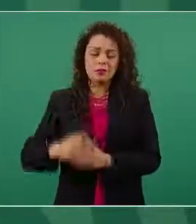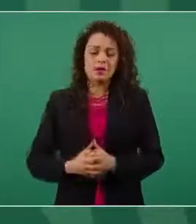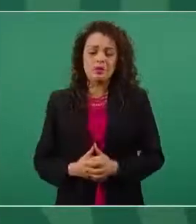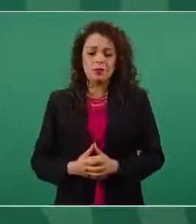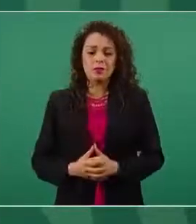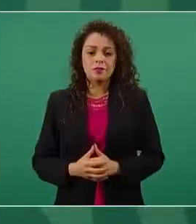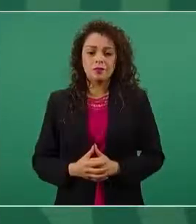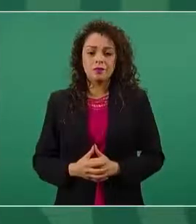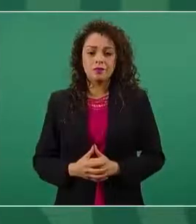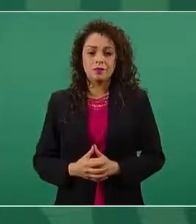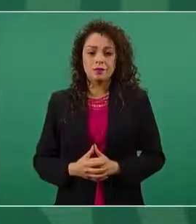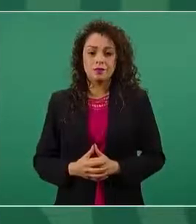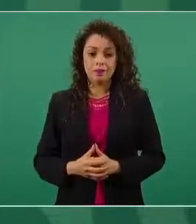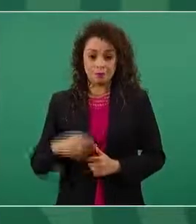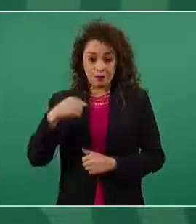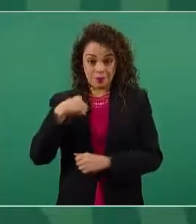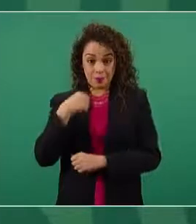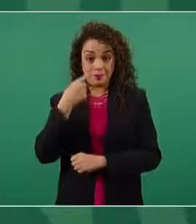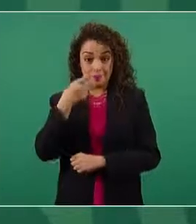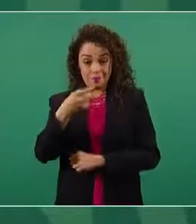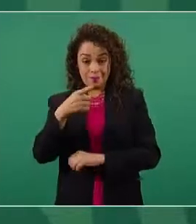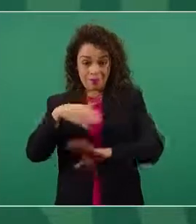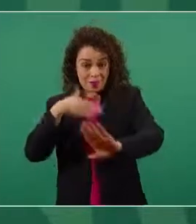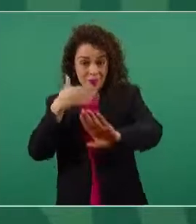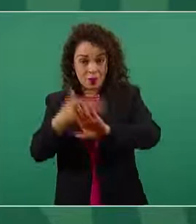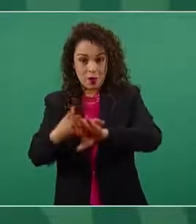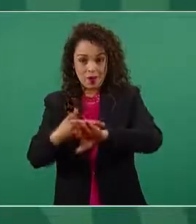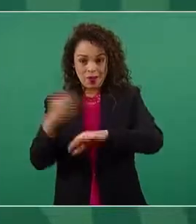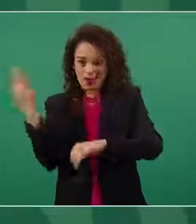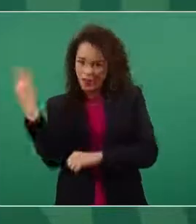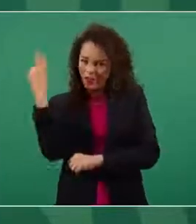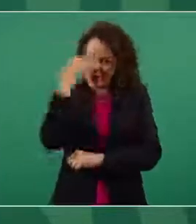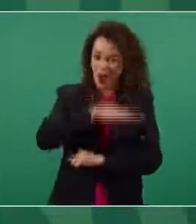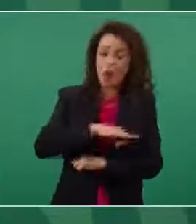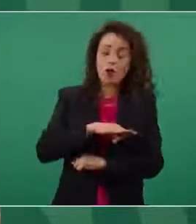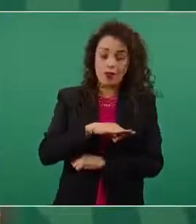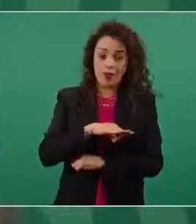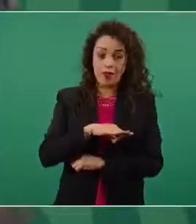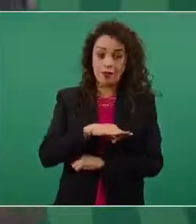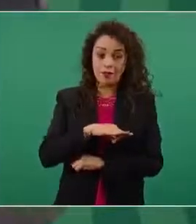Te hago el fraude y además,